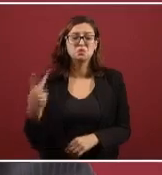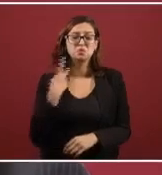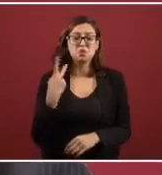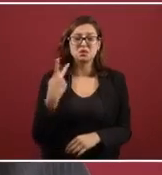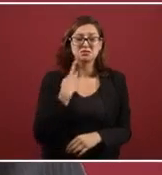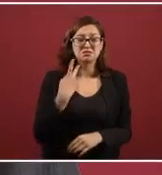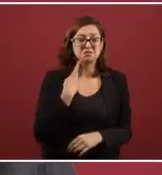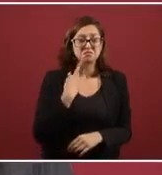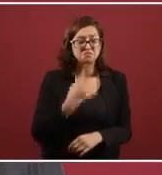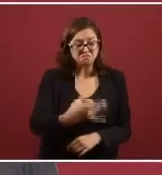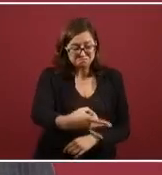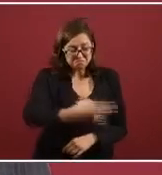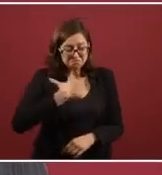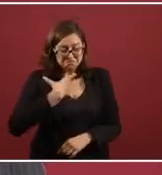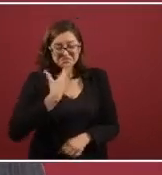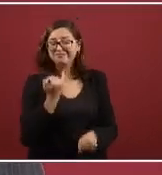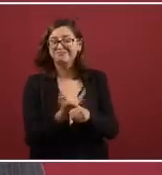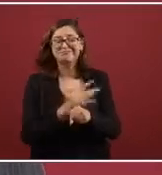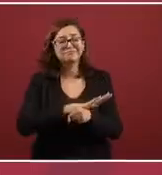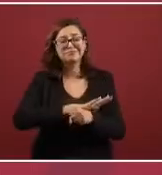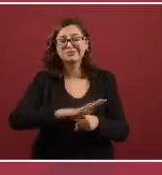indestructible